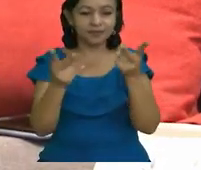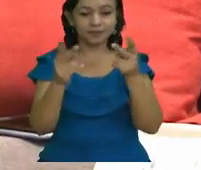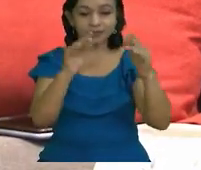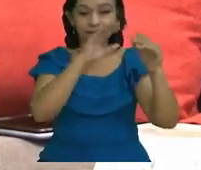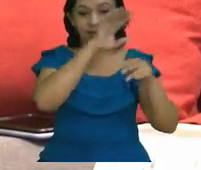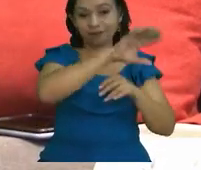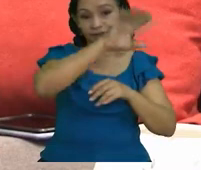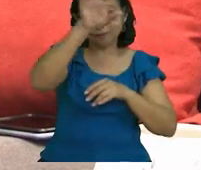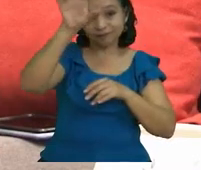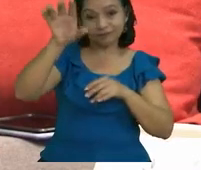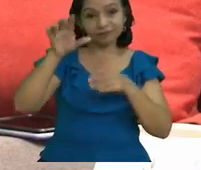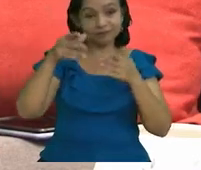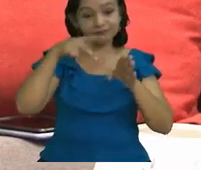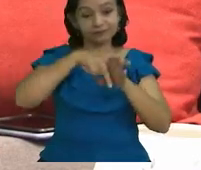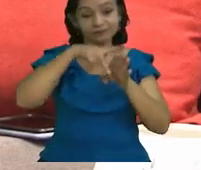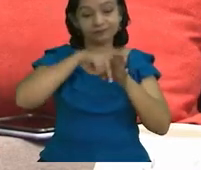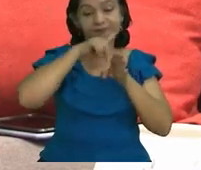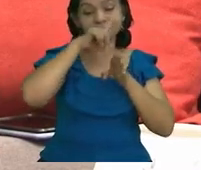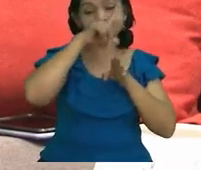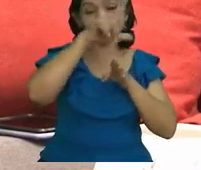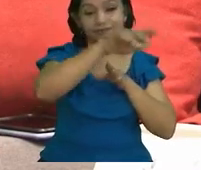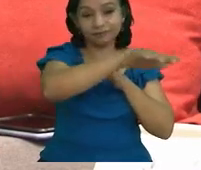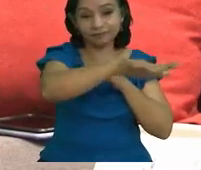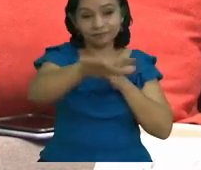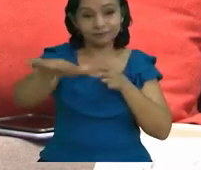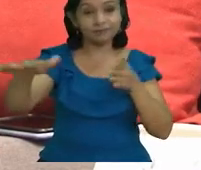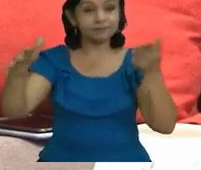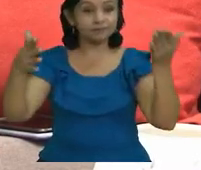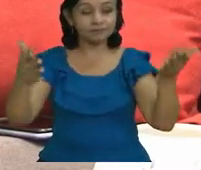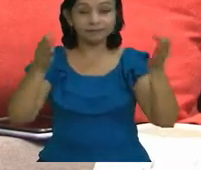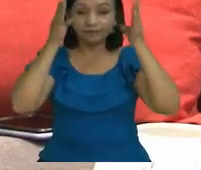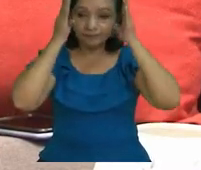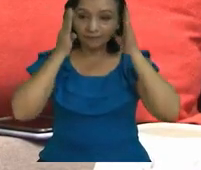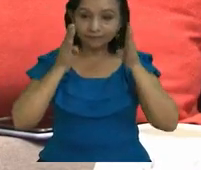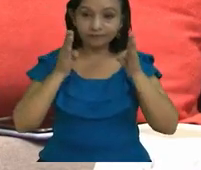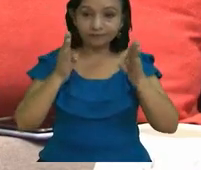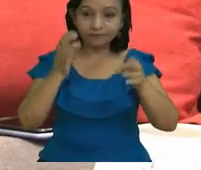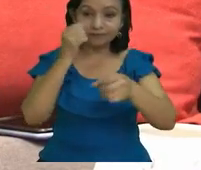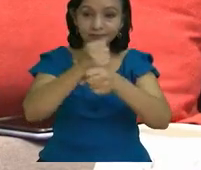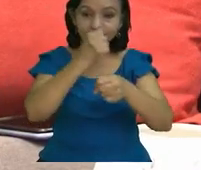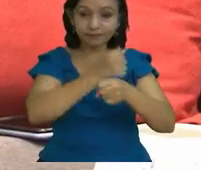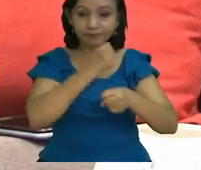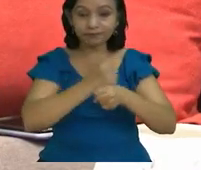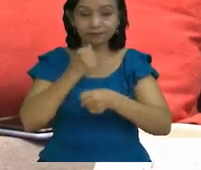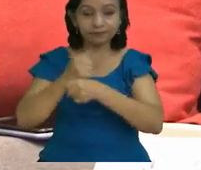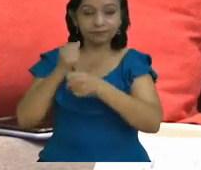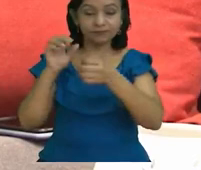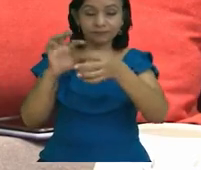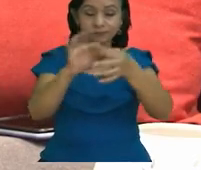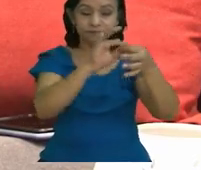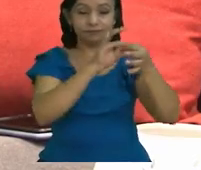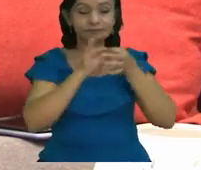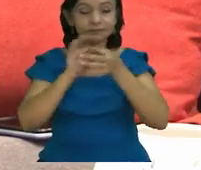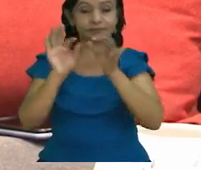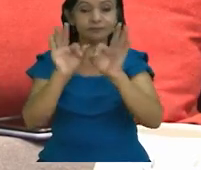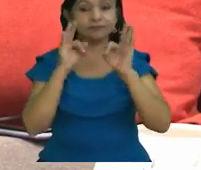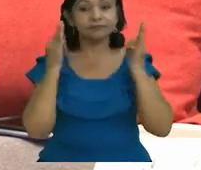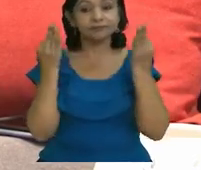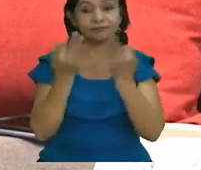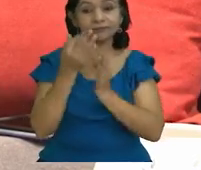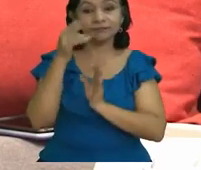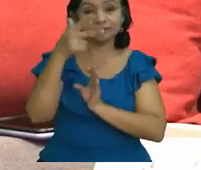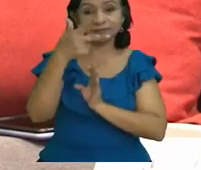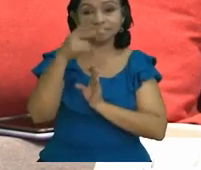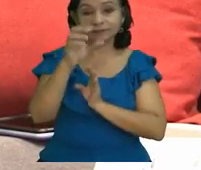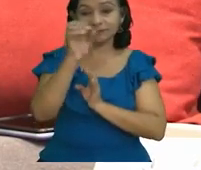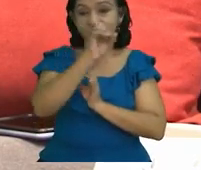resultado. Lo otro importante es de que el enfoque de nuestro trabajo es trabajar con los pequeños productores. En nuestro país el 80% de